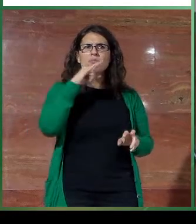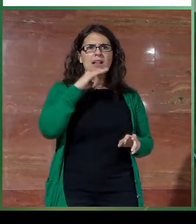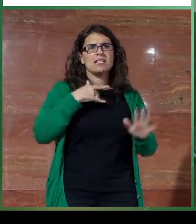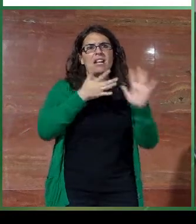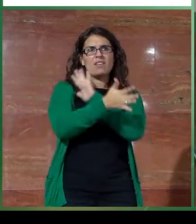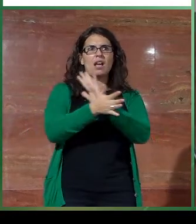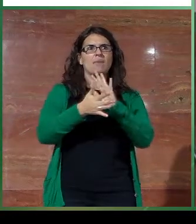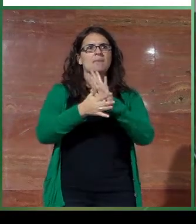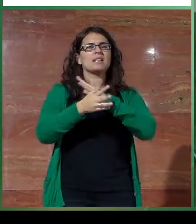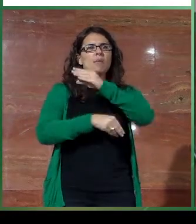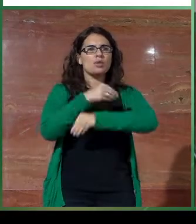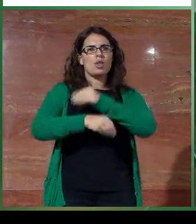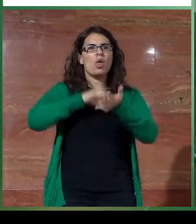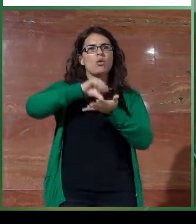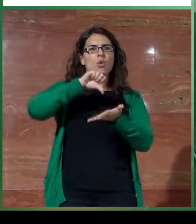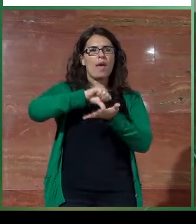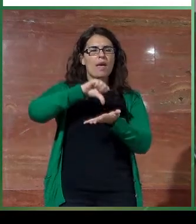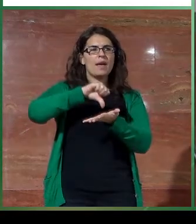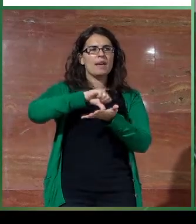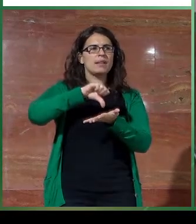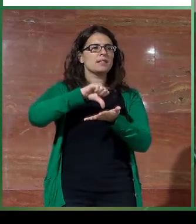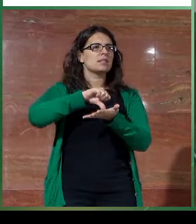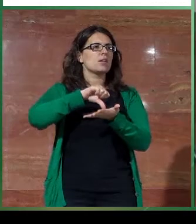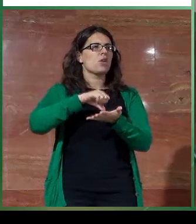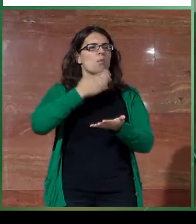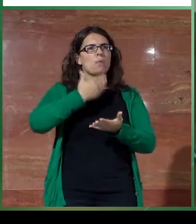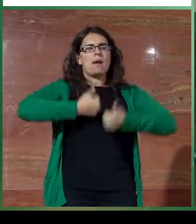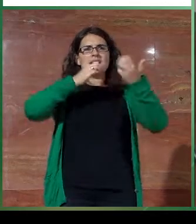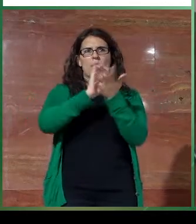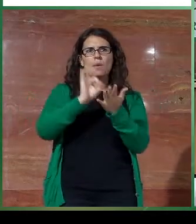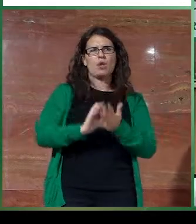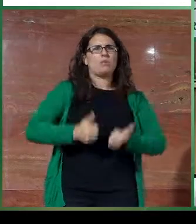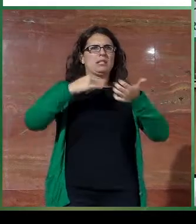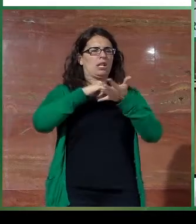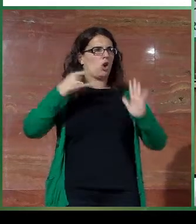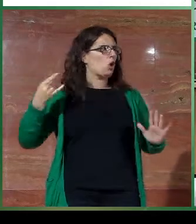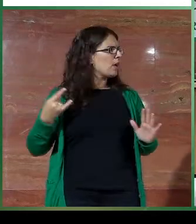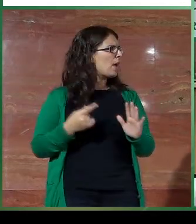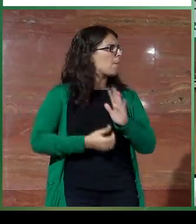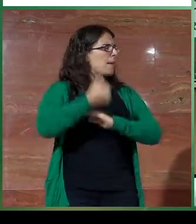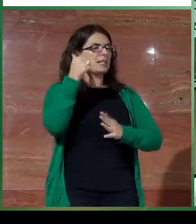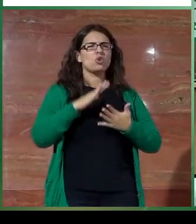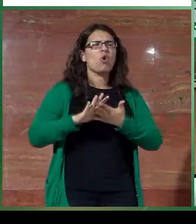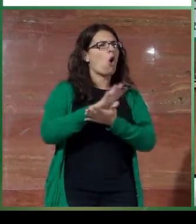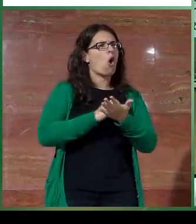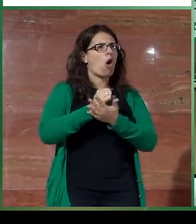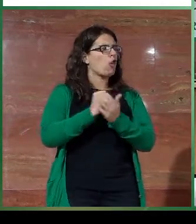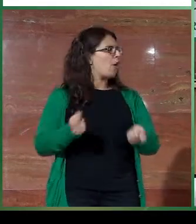ciudades inhóspitas que, según han crecido, con más servicios, con más tecnología, con más aparentemente de todo para el